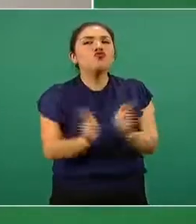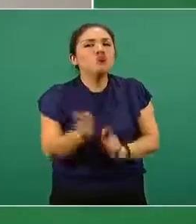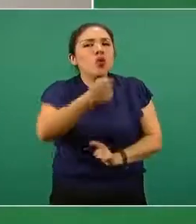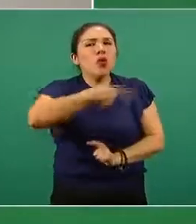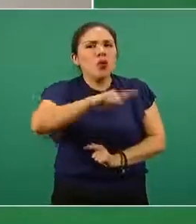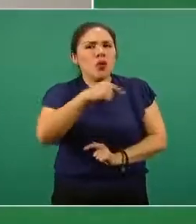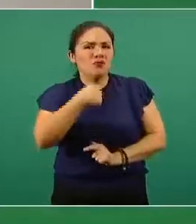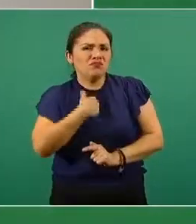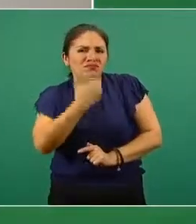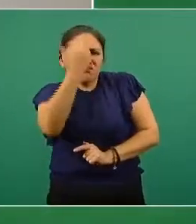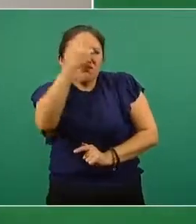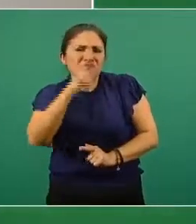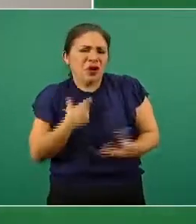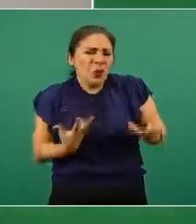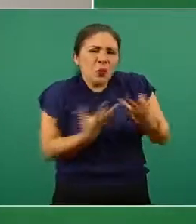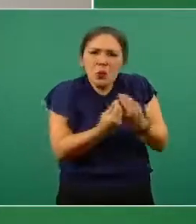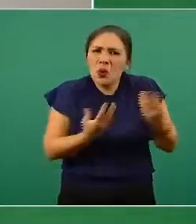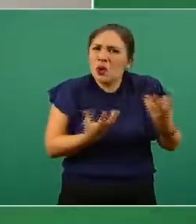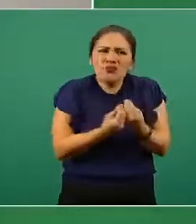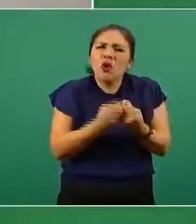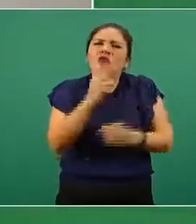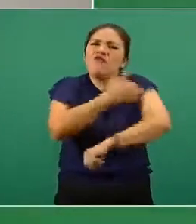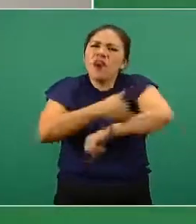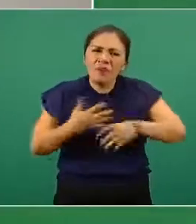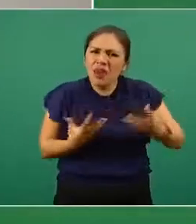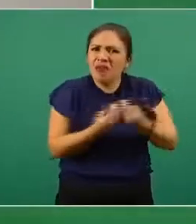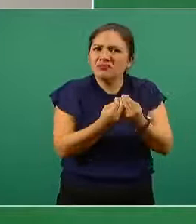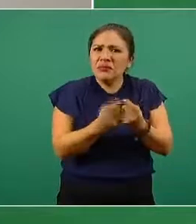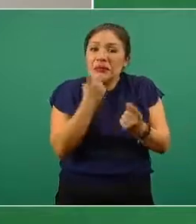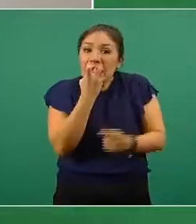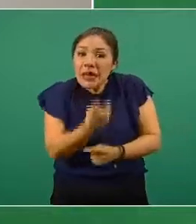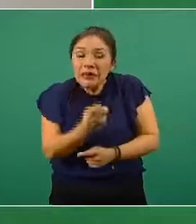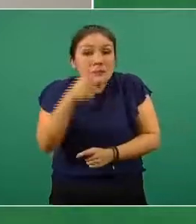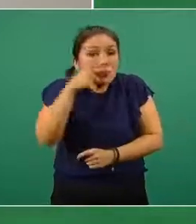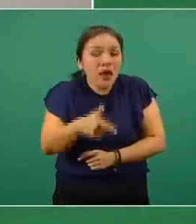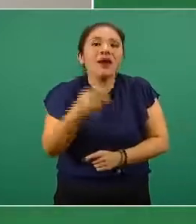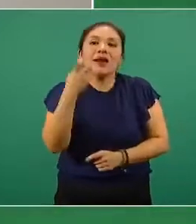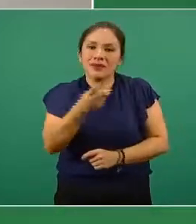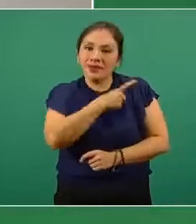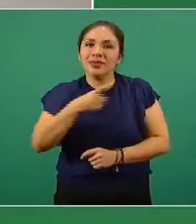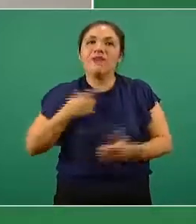están relacionados íntimamente o familiarmente, es la forma en